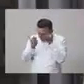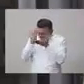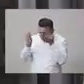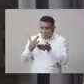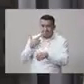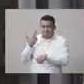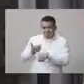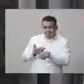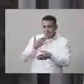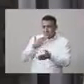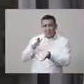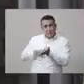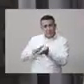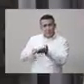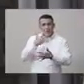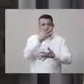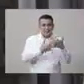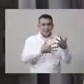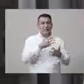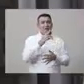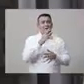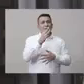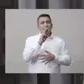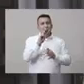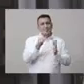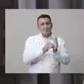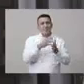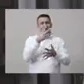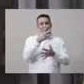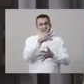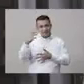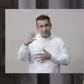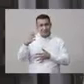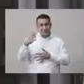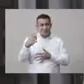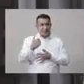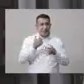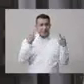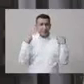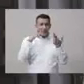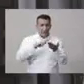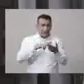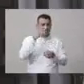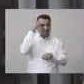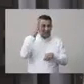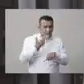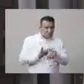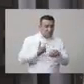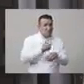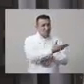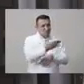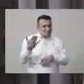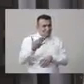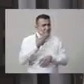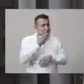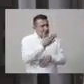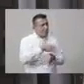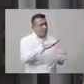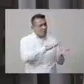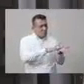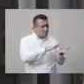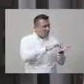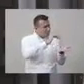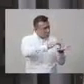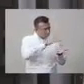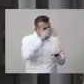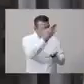directivo y de apoyo, les expreso mi gratitud por el gran trabajo que realizaron para cerrar con éxito